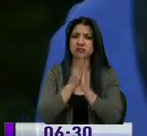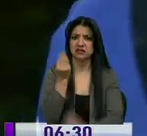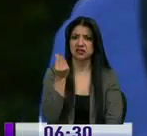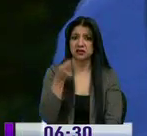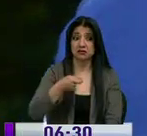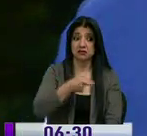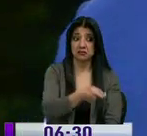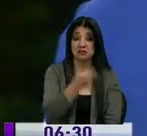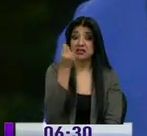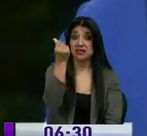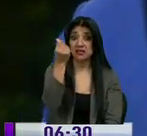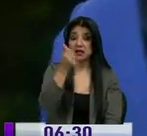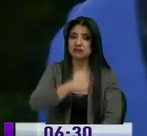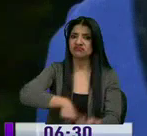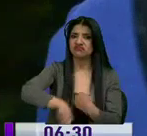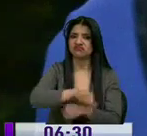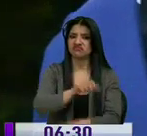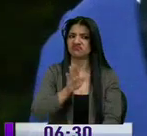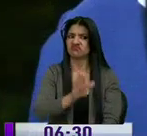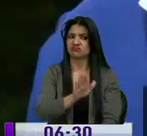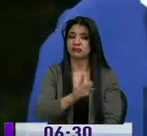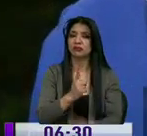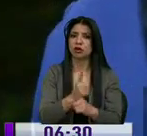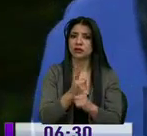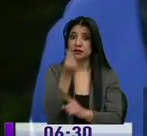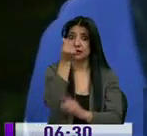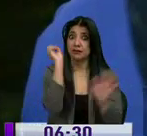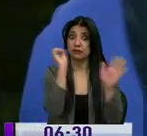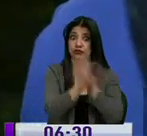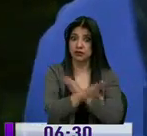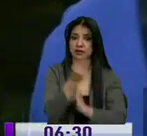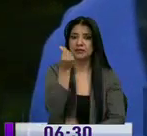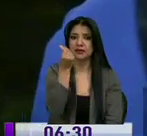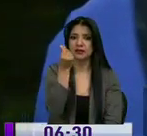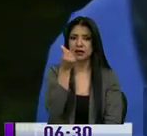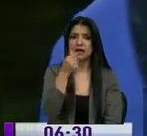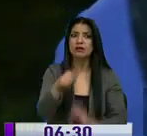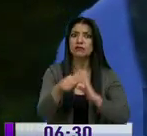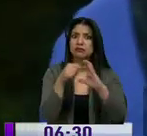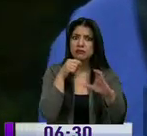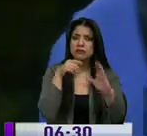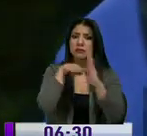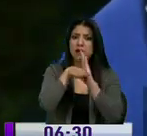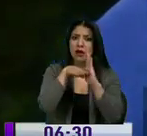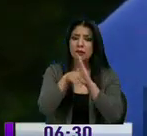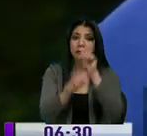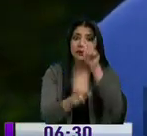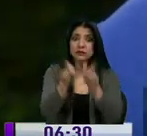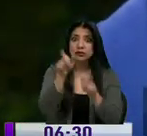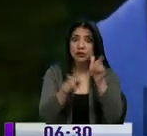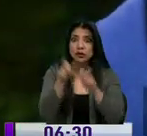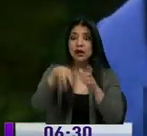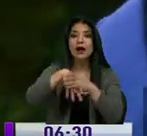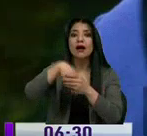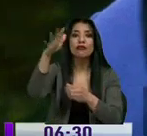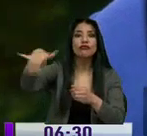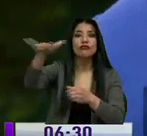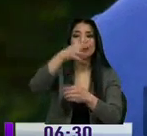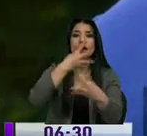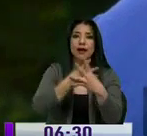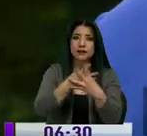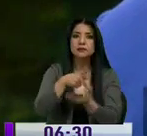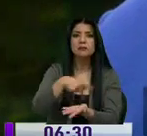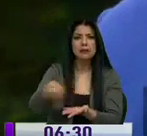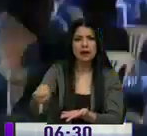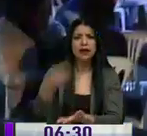plata que toma no la vamos a pasar mal y se deposita en medio inclusive me daban cuentas de personas extra ajenas a la cárcel de afuera que nosotros depositamos